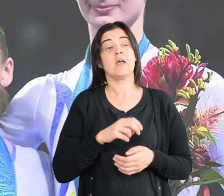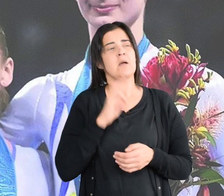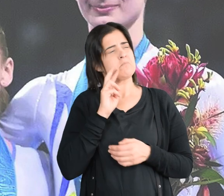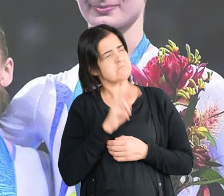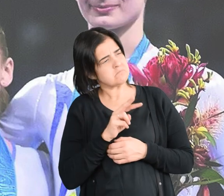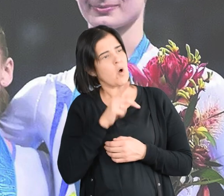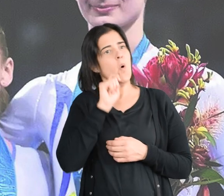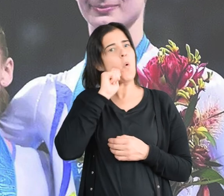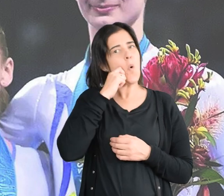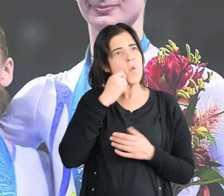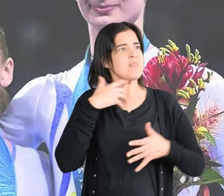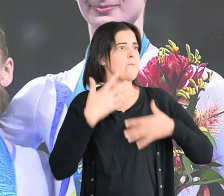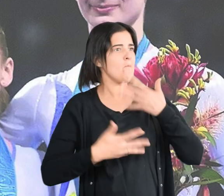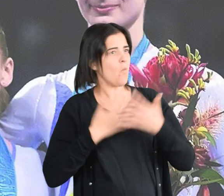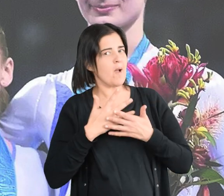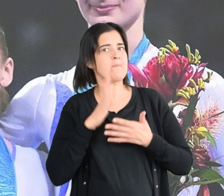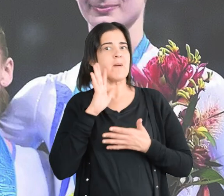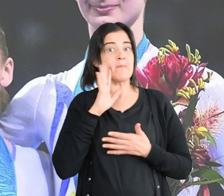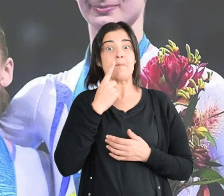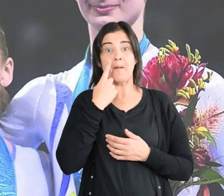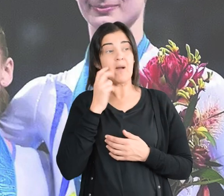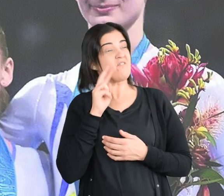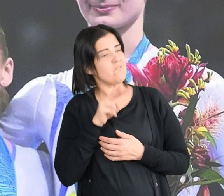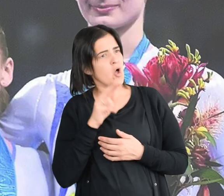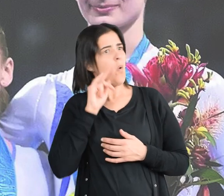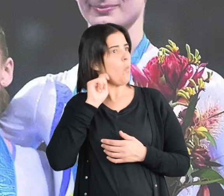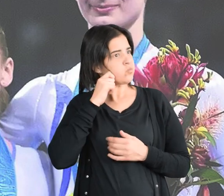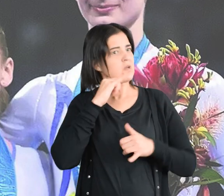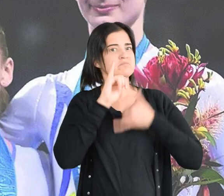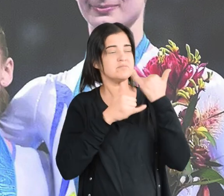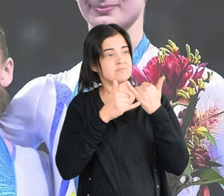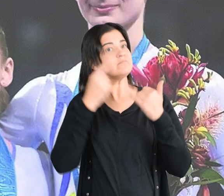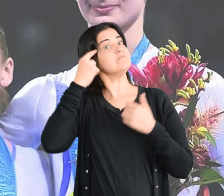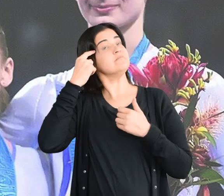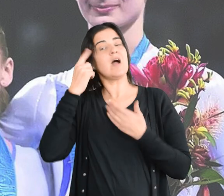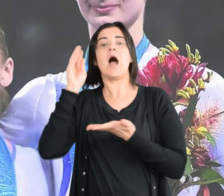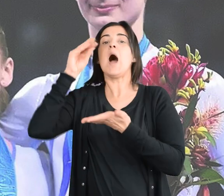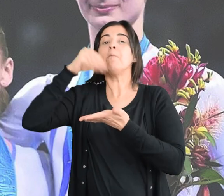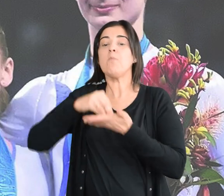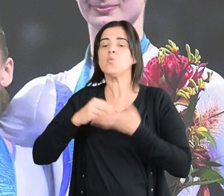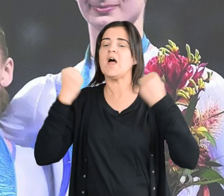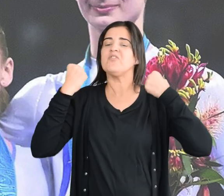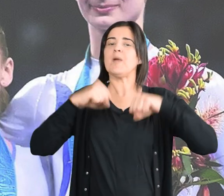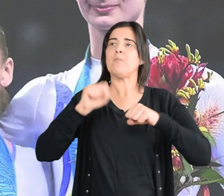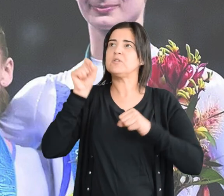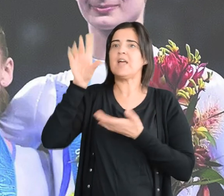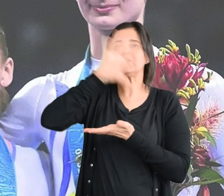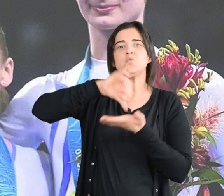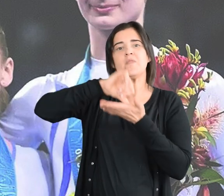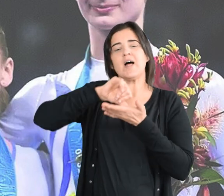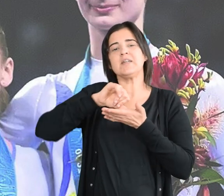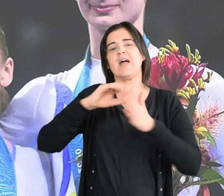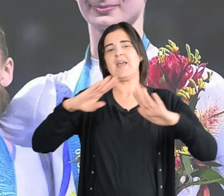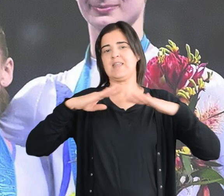notando su energía y gusto por el movimiento los padres le inscriben en uno de los pocos deportes que se realizan en su ciudad